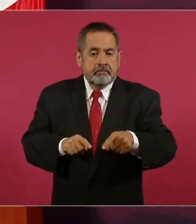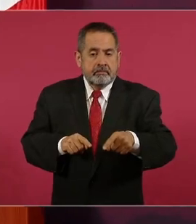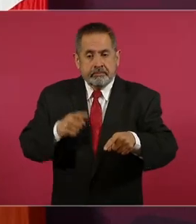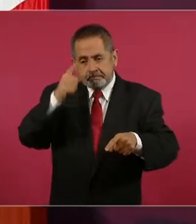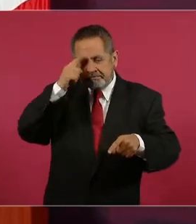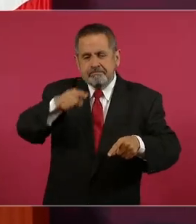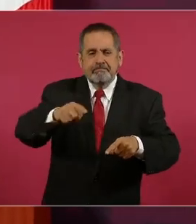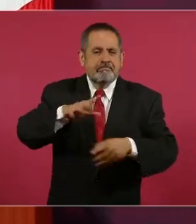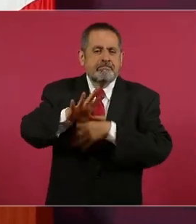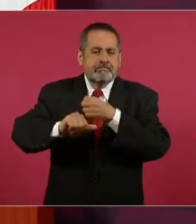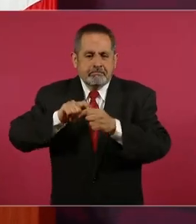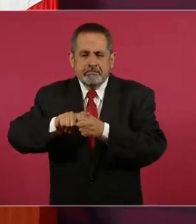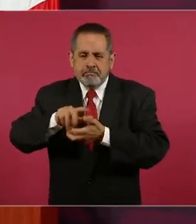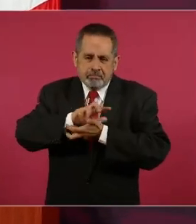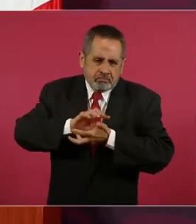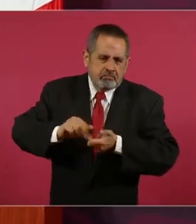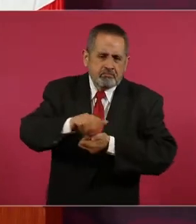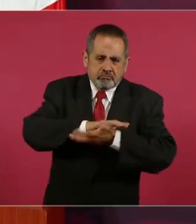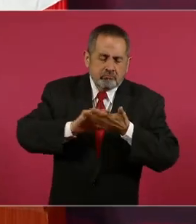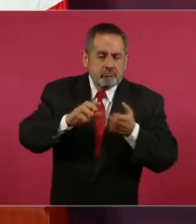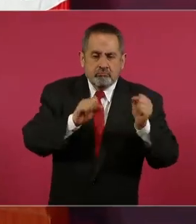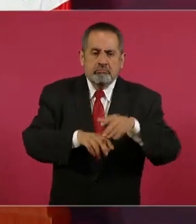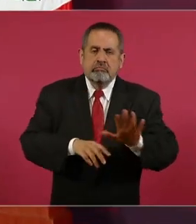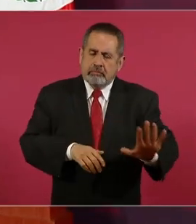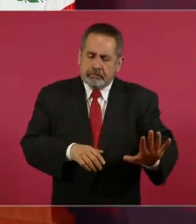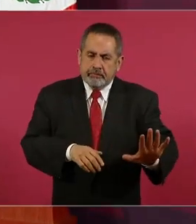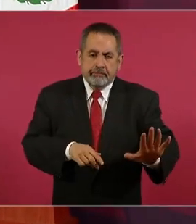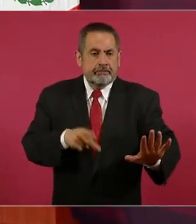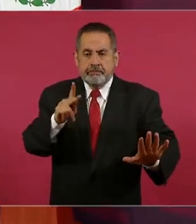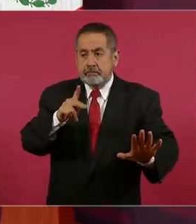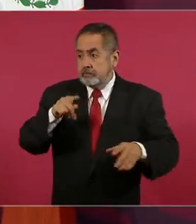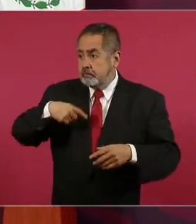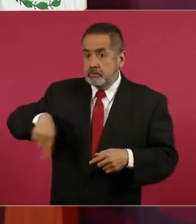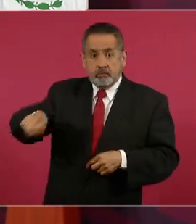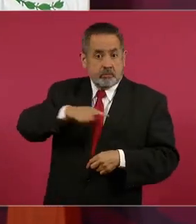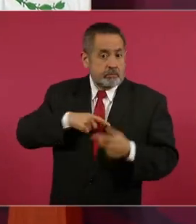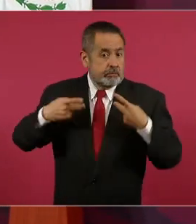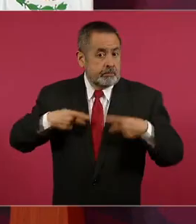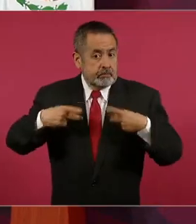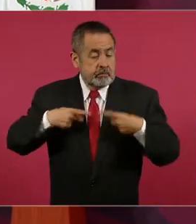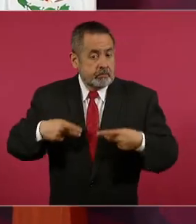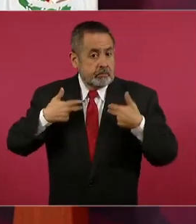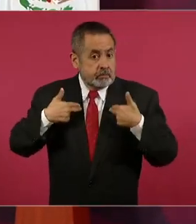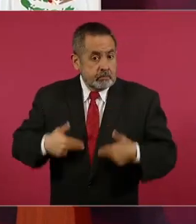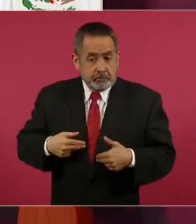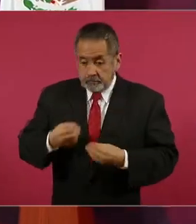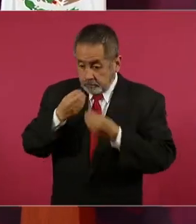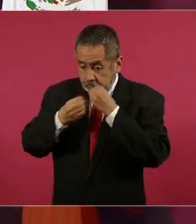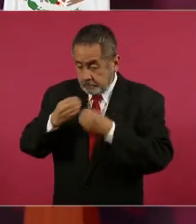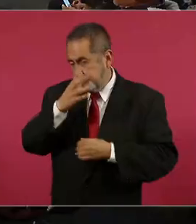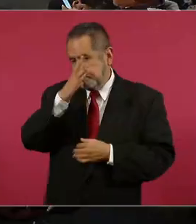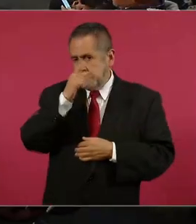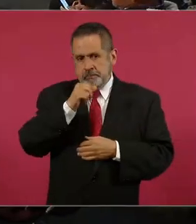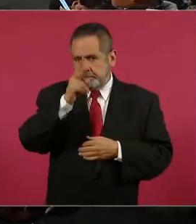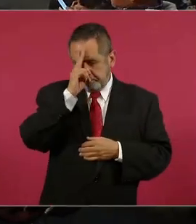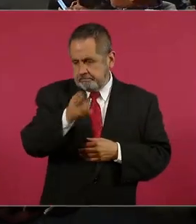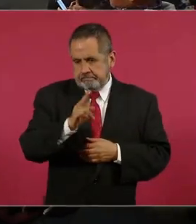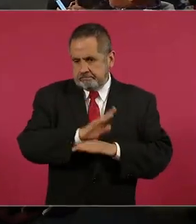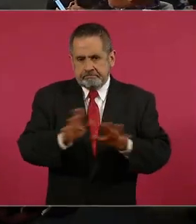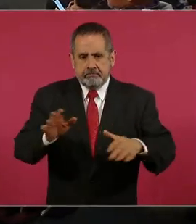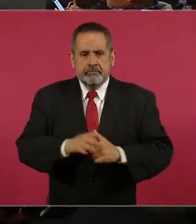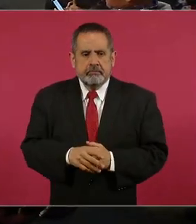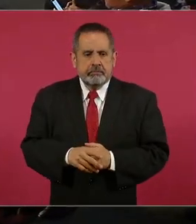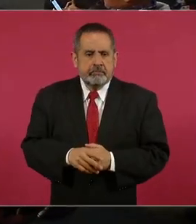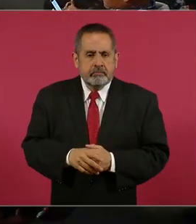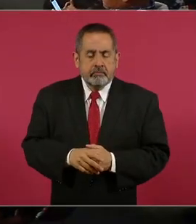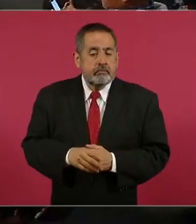forraje, pero que no se puede permitir para consumo humano. Además, nosotros